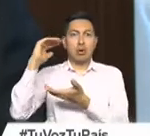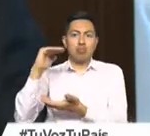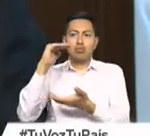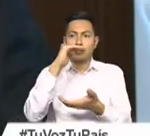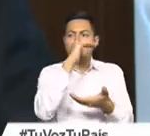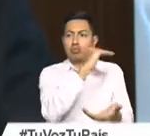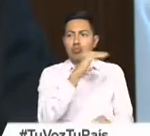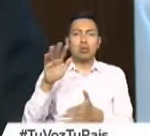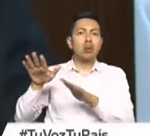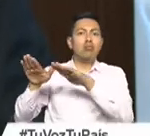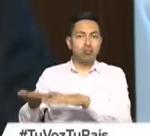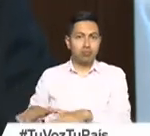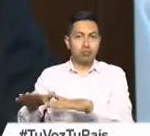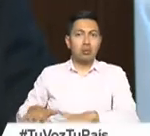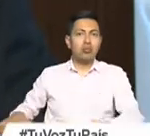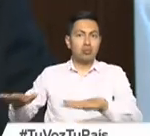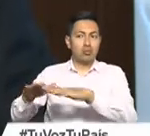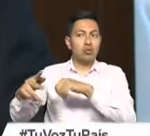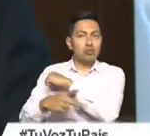reservas probadas,